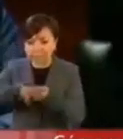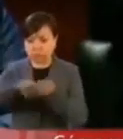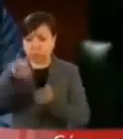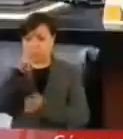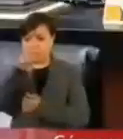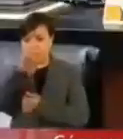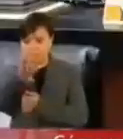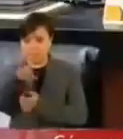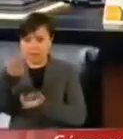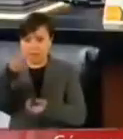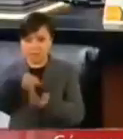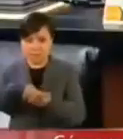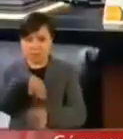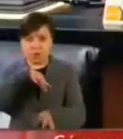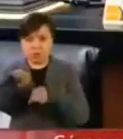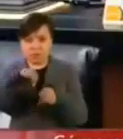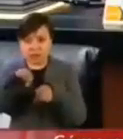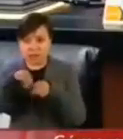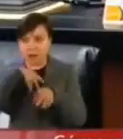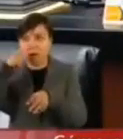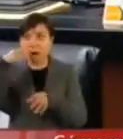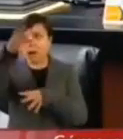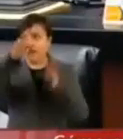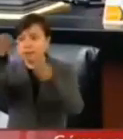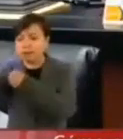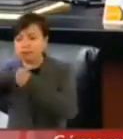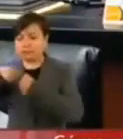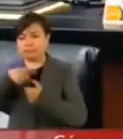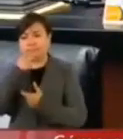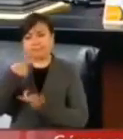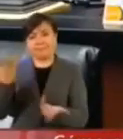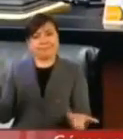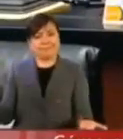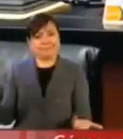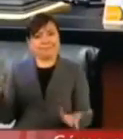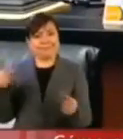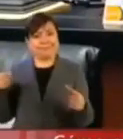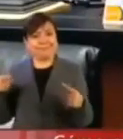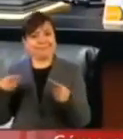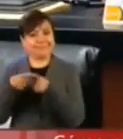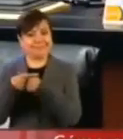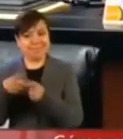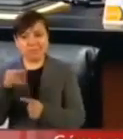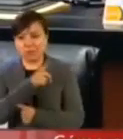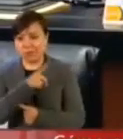Electoral, pues es un verdadero agravio a las demás fuerzas políticas.